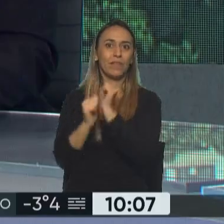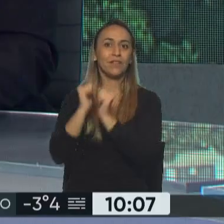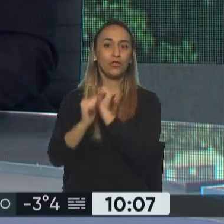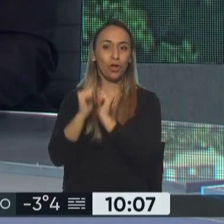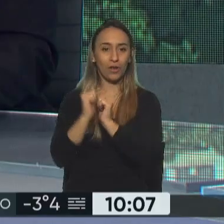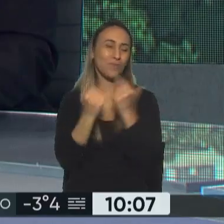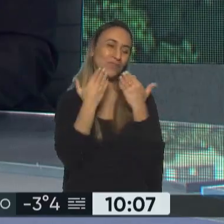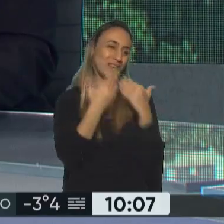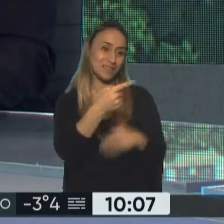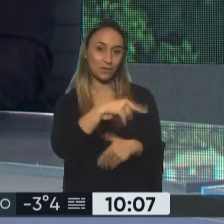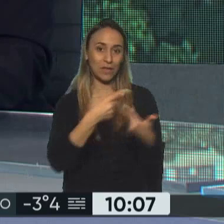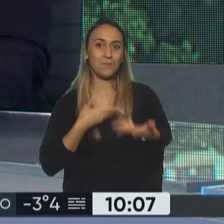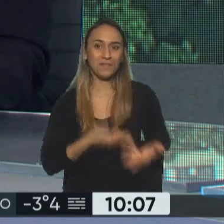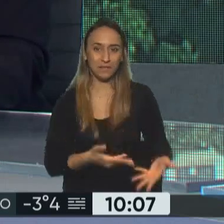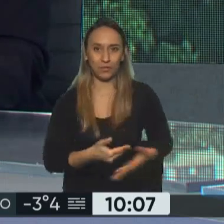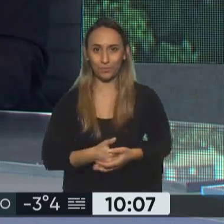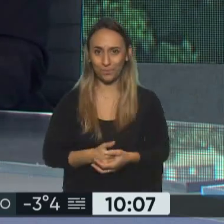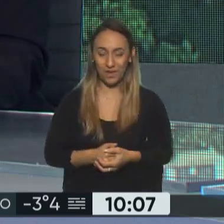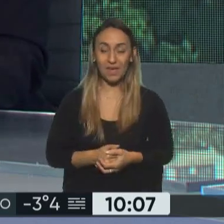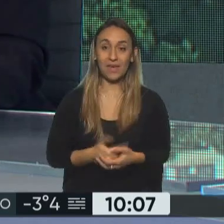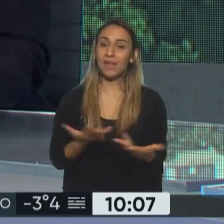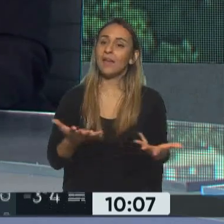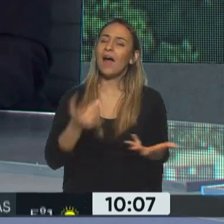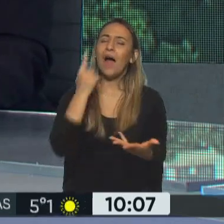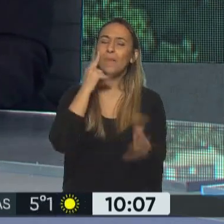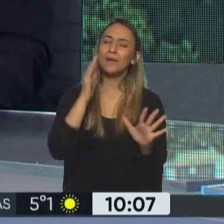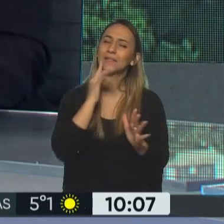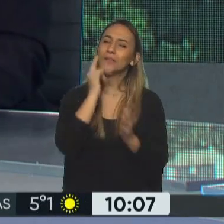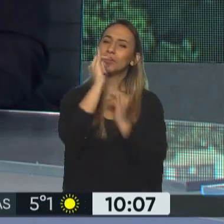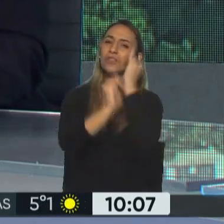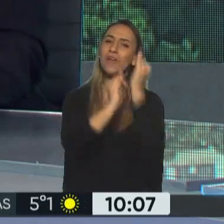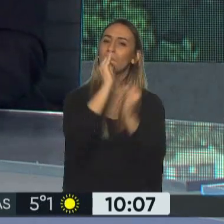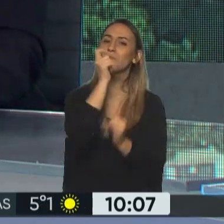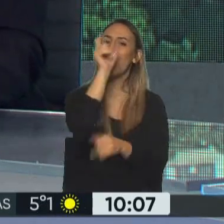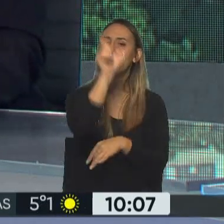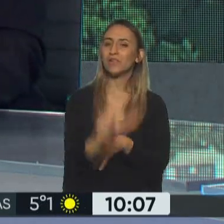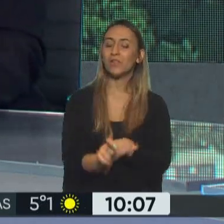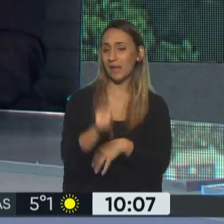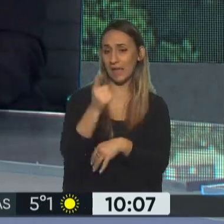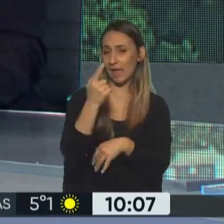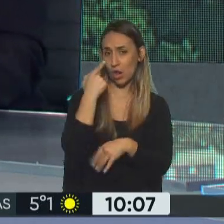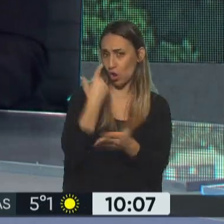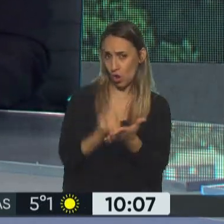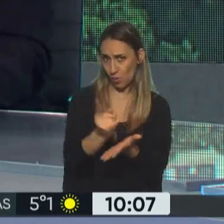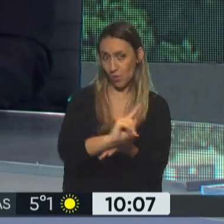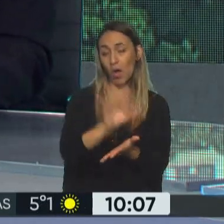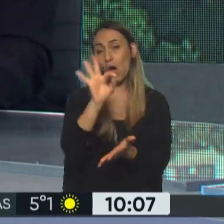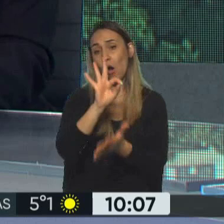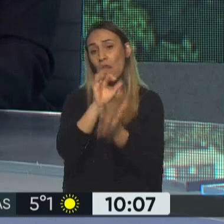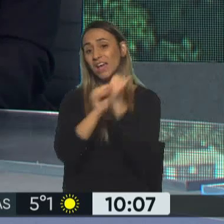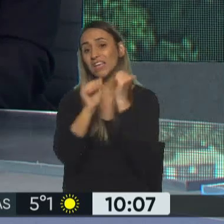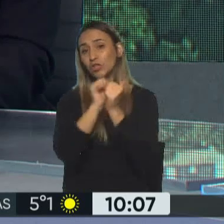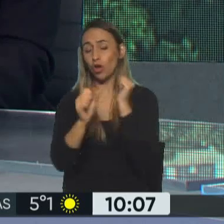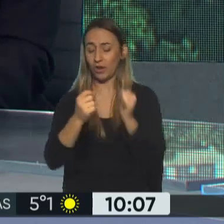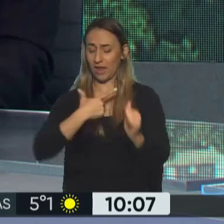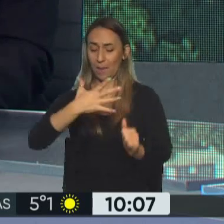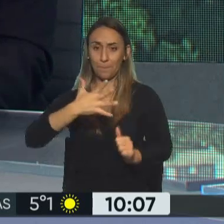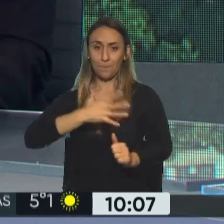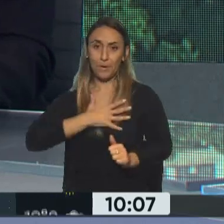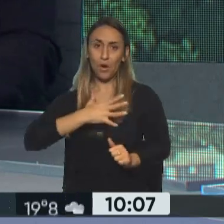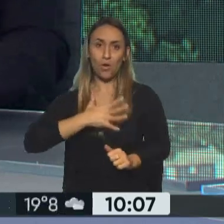por la invitación. A ver, si uno le tendría que contar a alguien que no vivió en la República Argentina o que conoce poco de nuestra